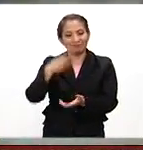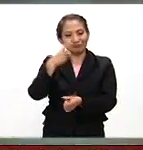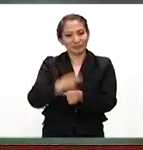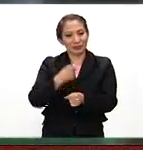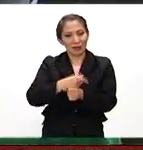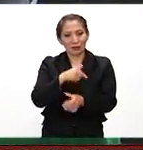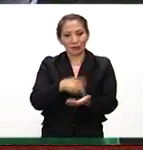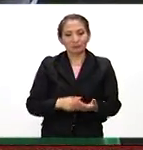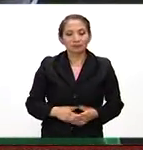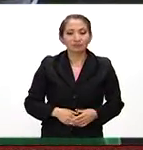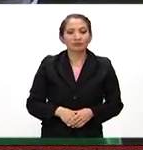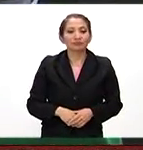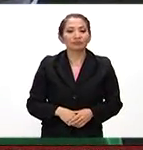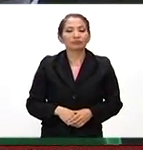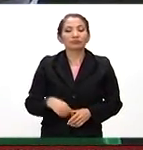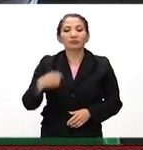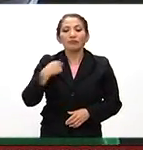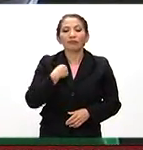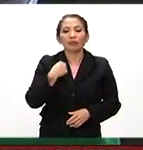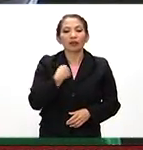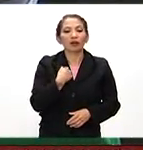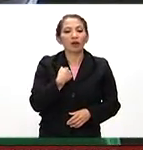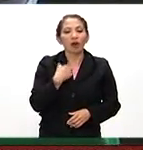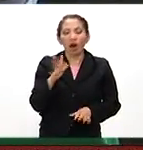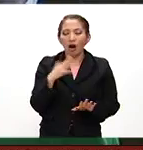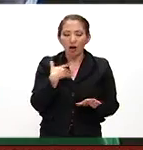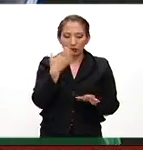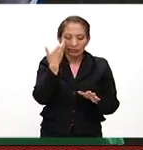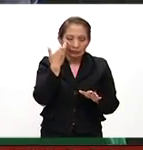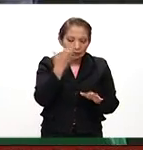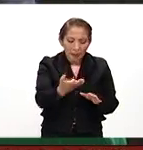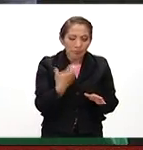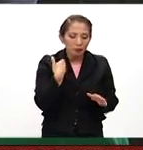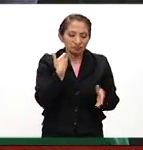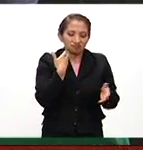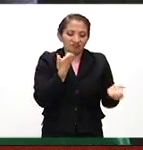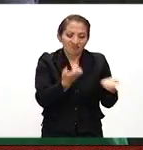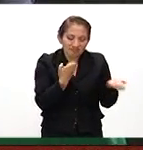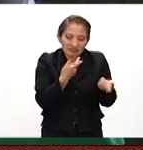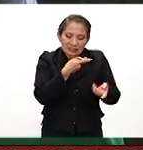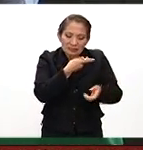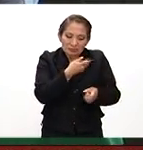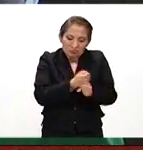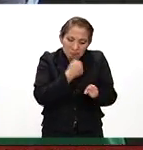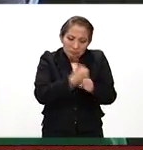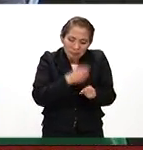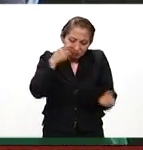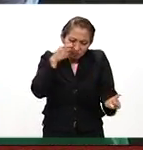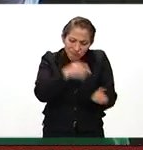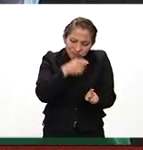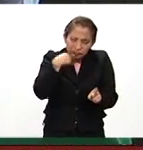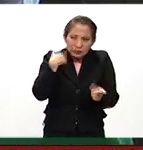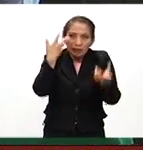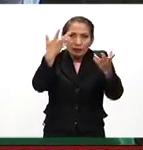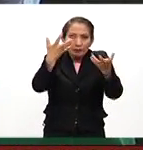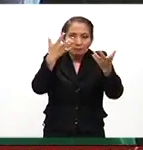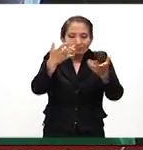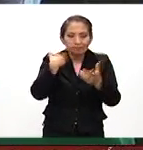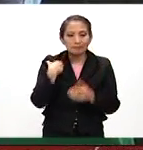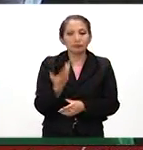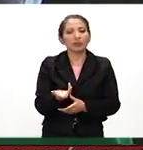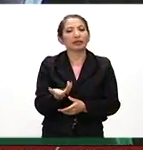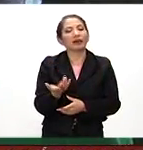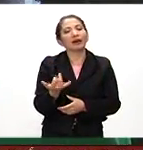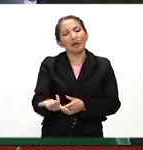primeros. Culmina todo un ciclo de preparación, de metas, de objetivos, de sueños